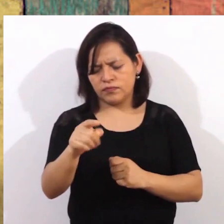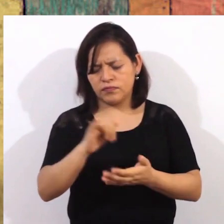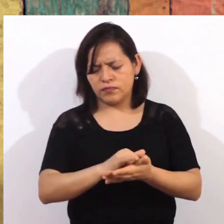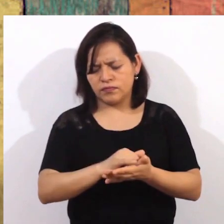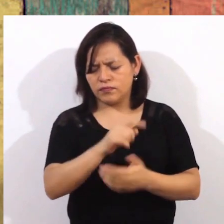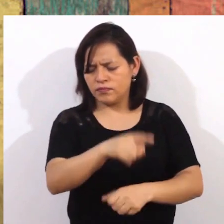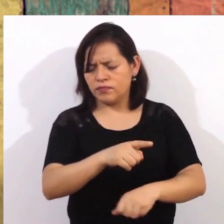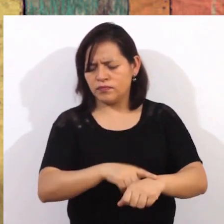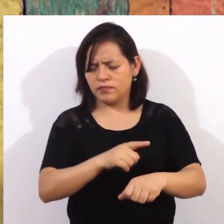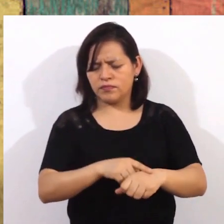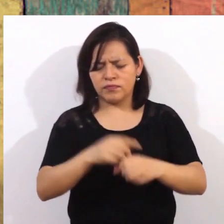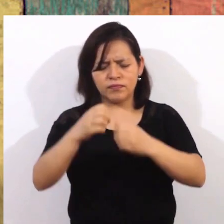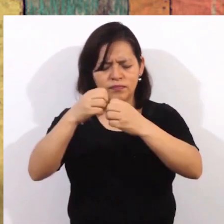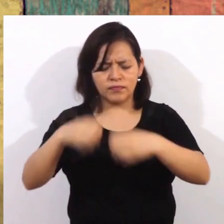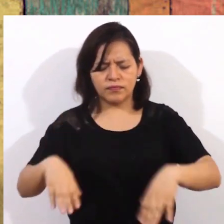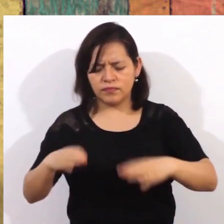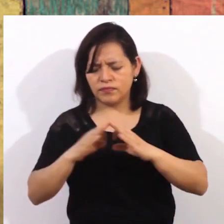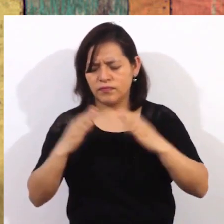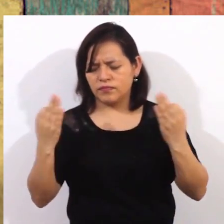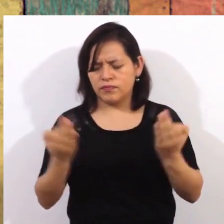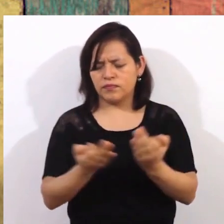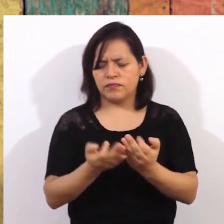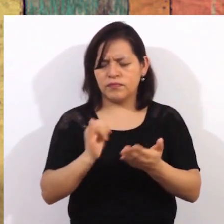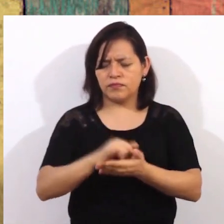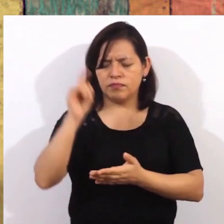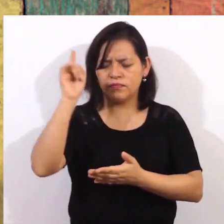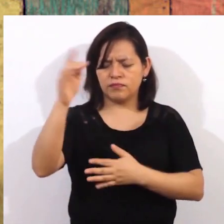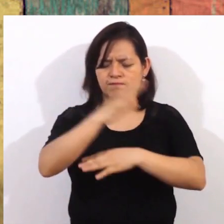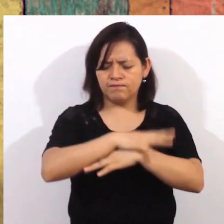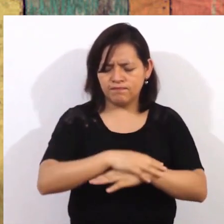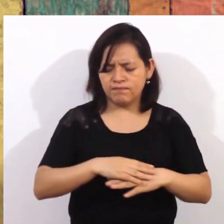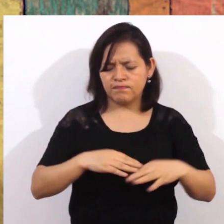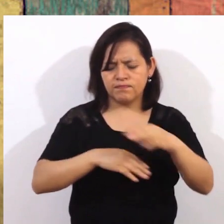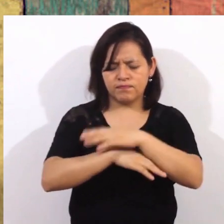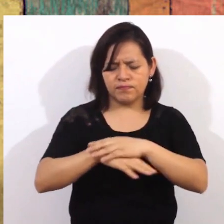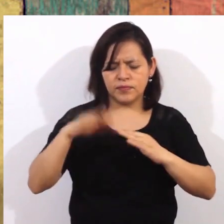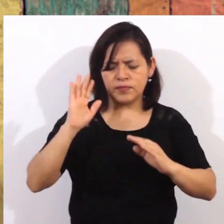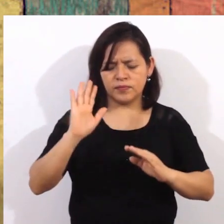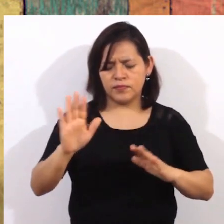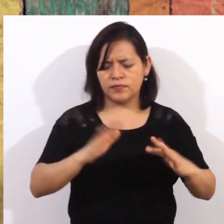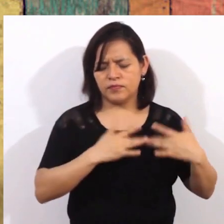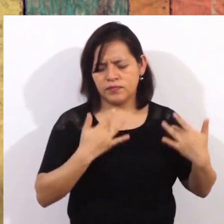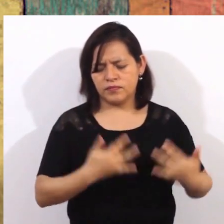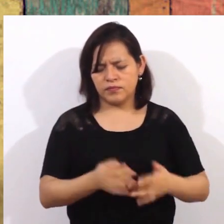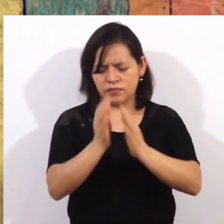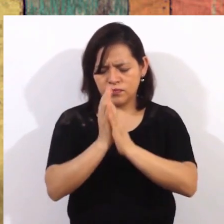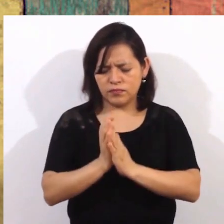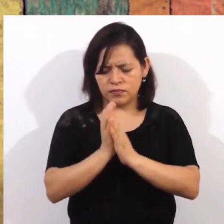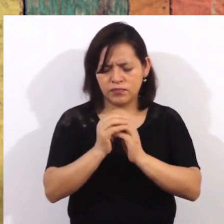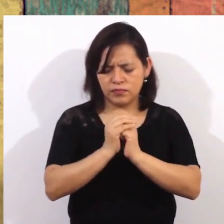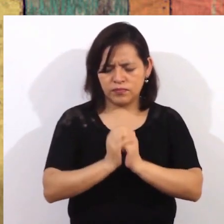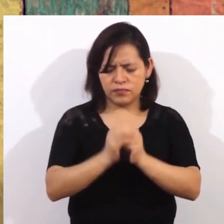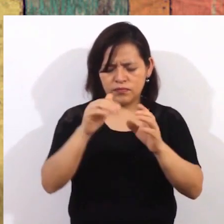este tiempo tuvo alguna pérdida familiar, que haya consuelo en el corazón, Señor. Señor, oramos en el nombre